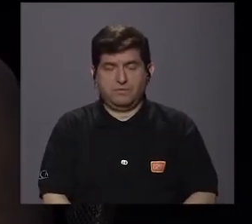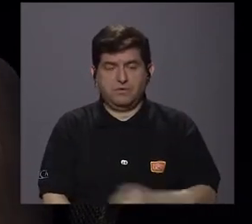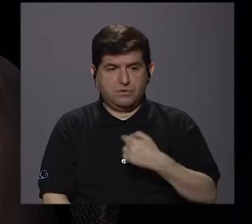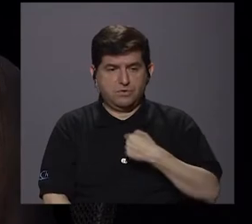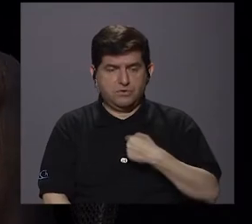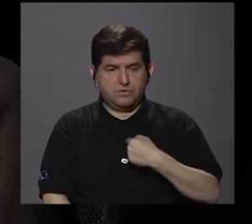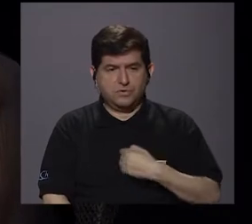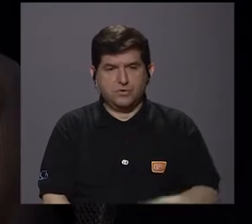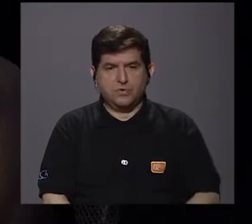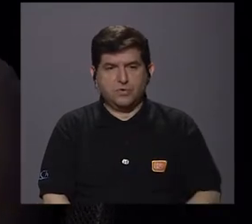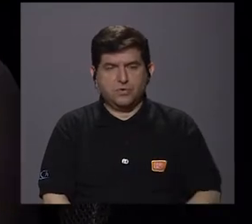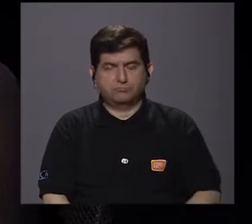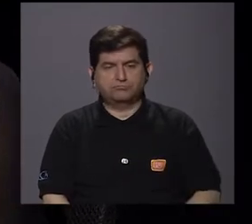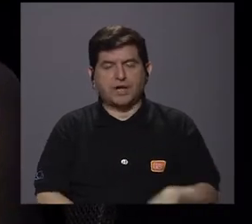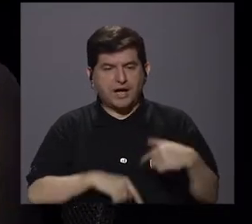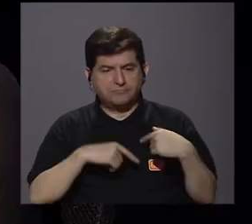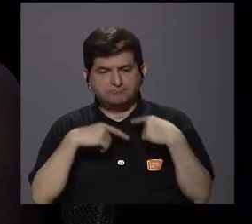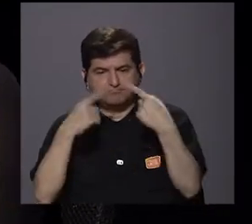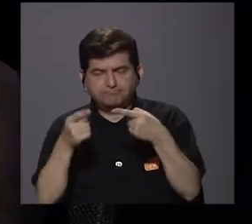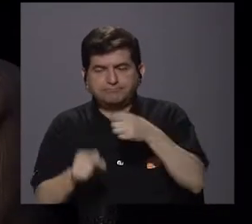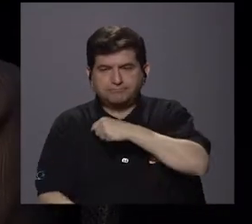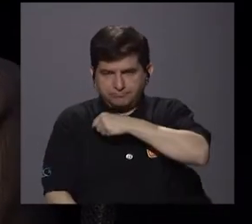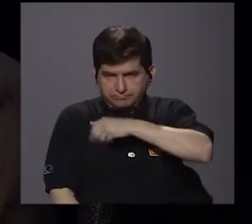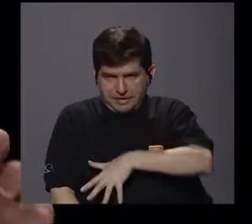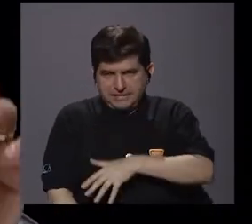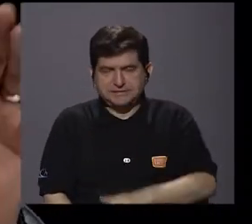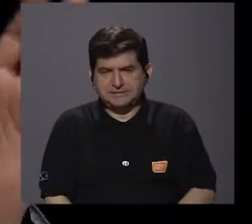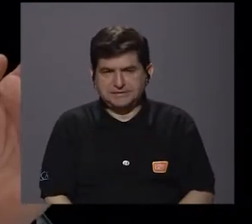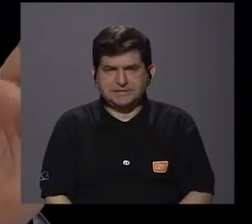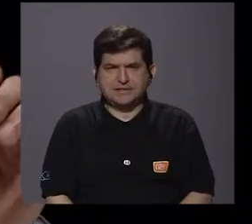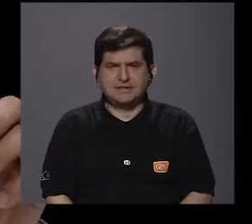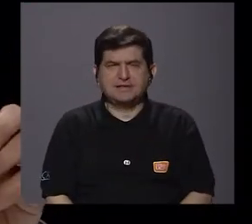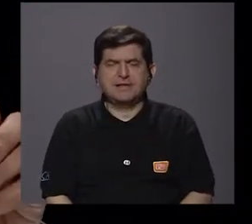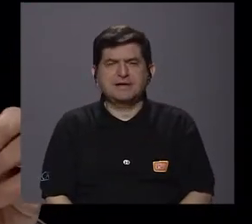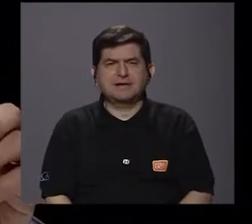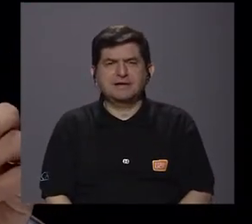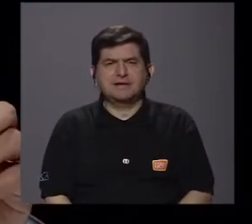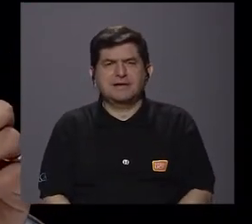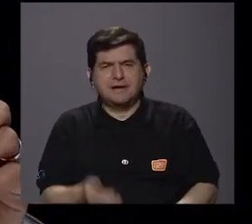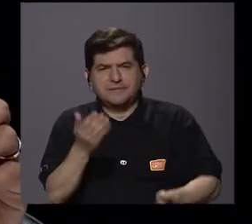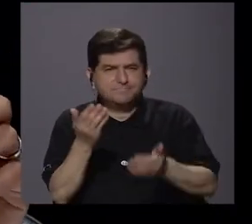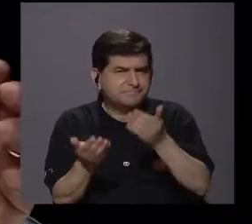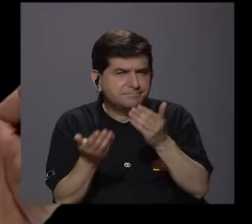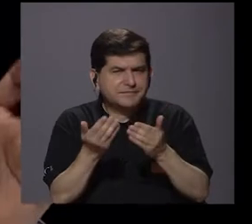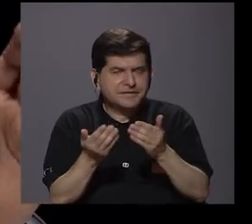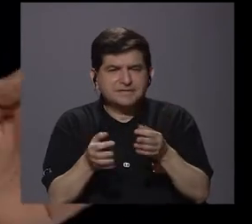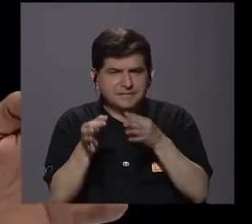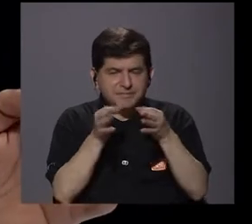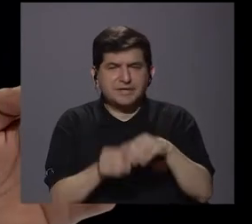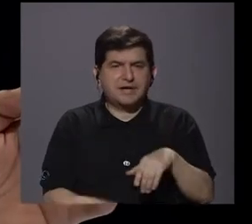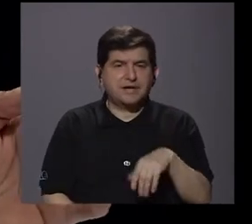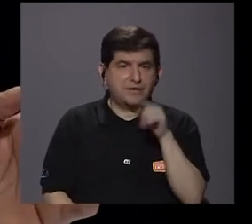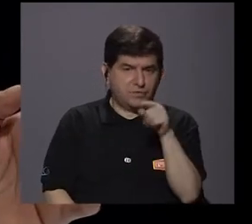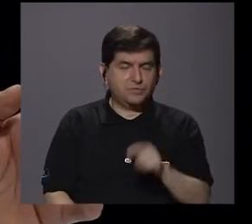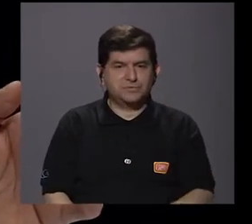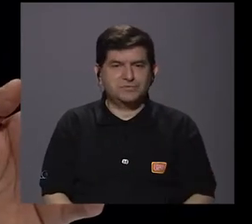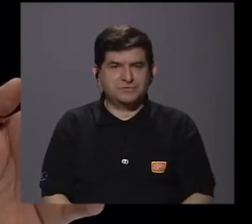trasladé a Palestina. Para hacer como un paréntesis, usted le mete un gol